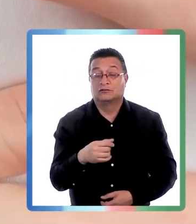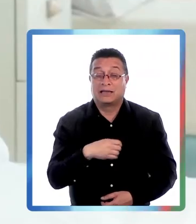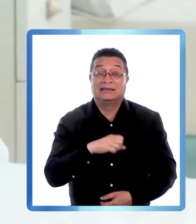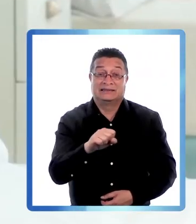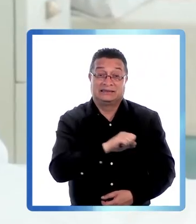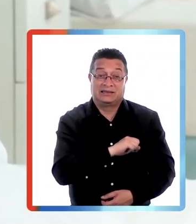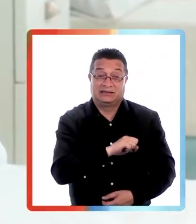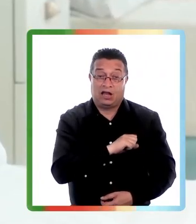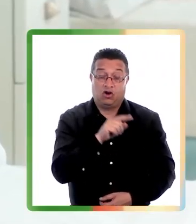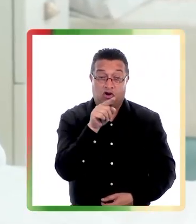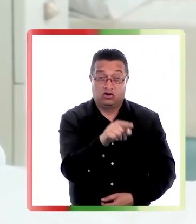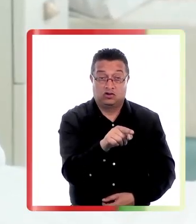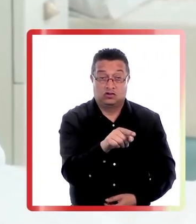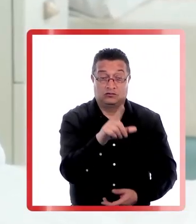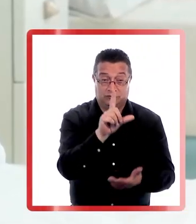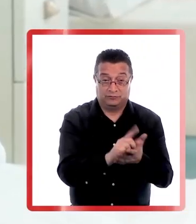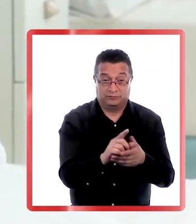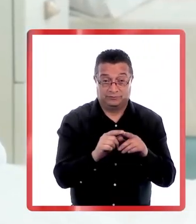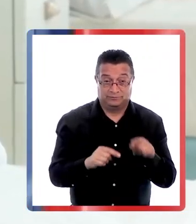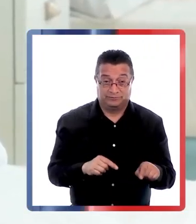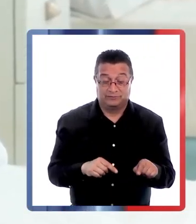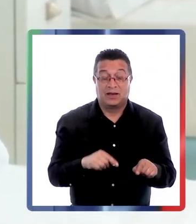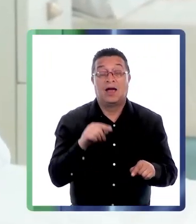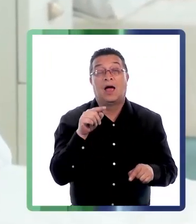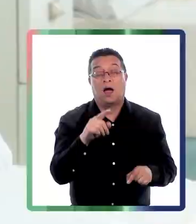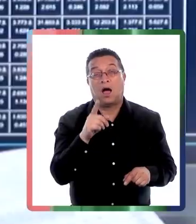En Santiago hay